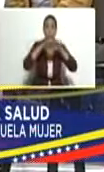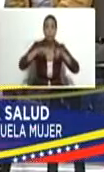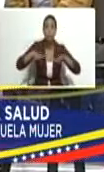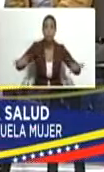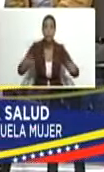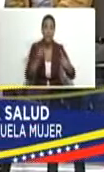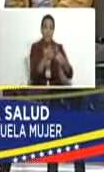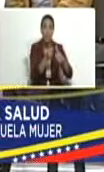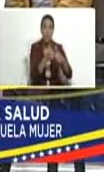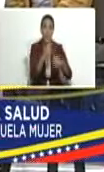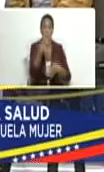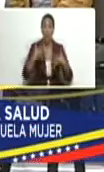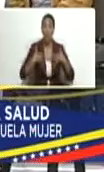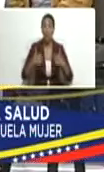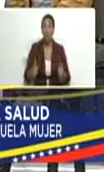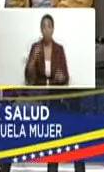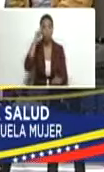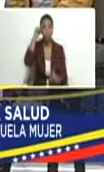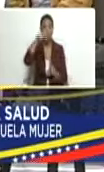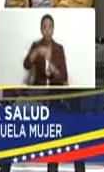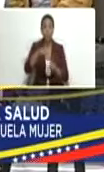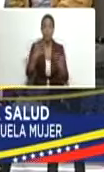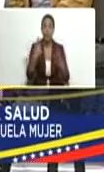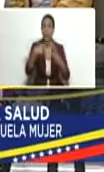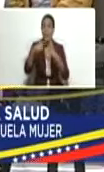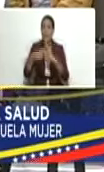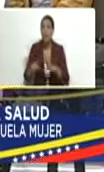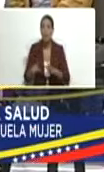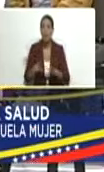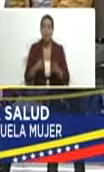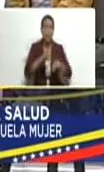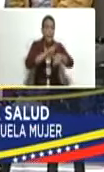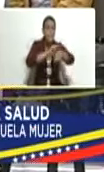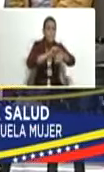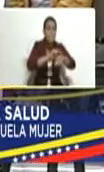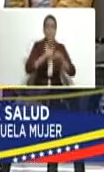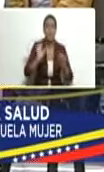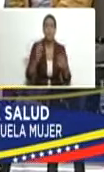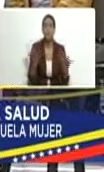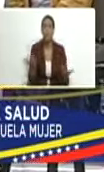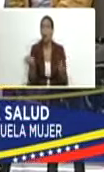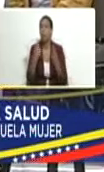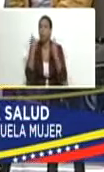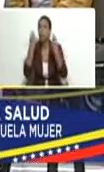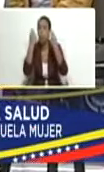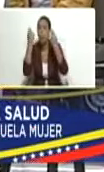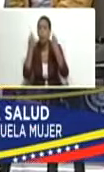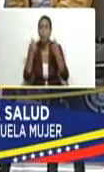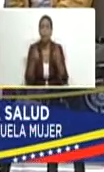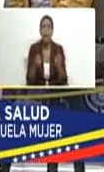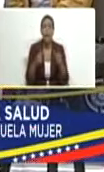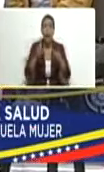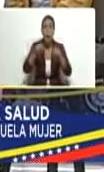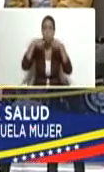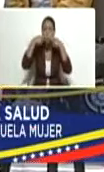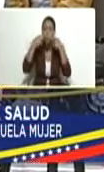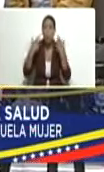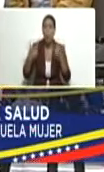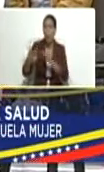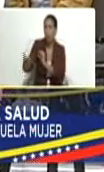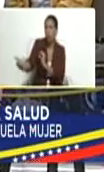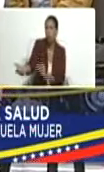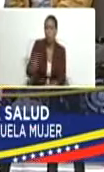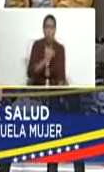desplegándose. Se han hecho consultas diferenciadas. Se ha hecho jornada para el método anticonceptivo